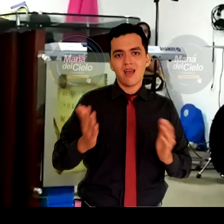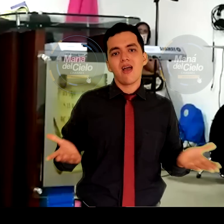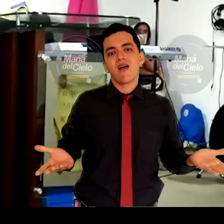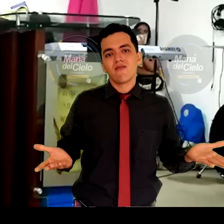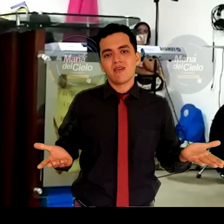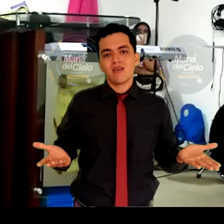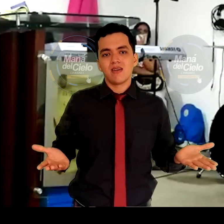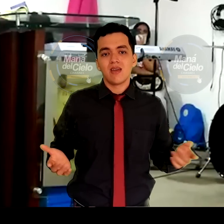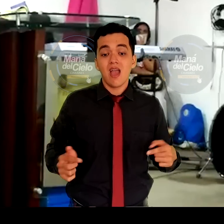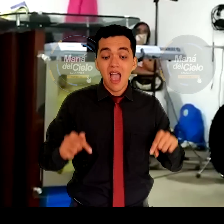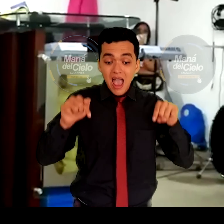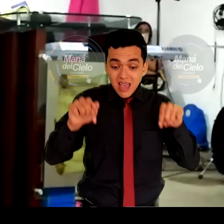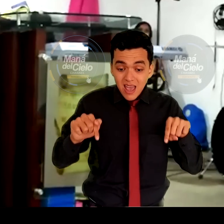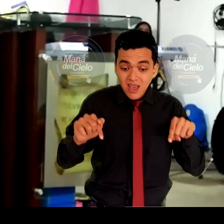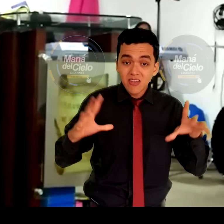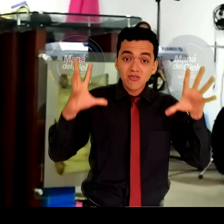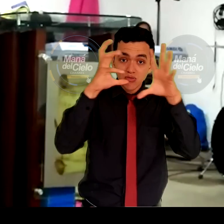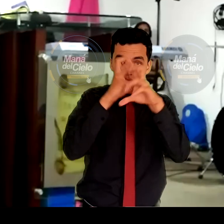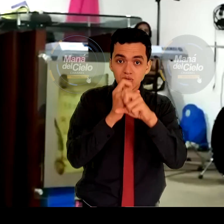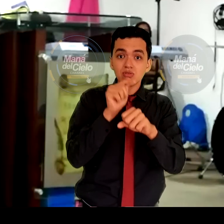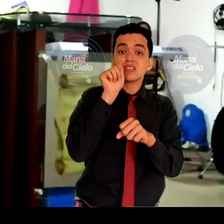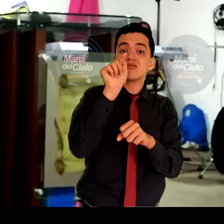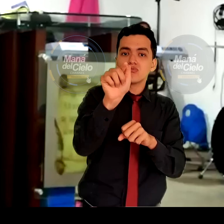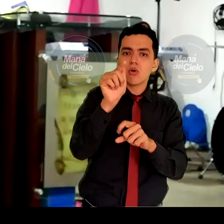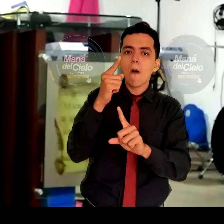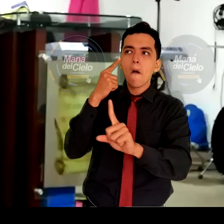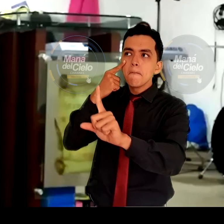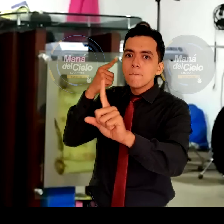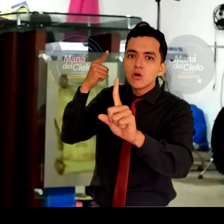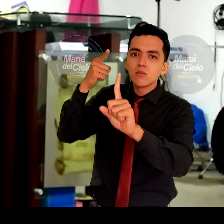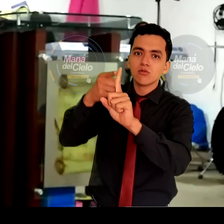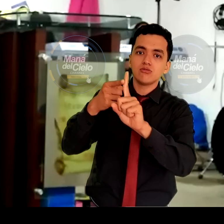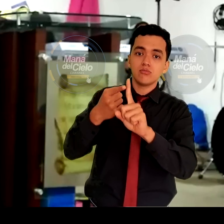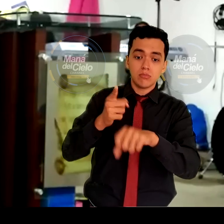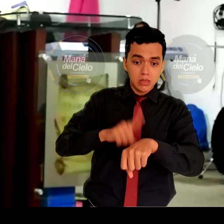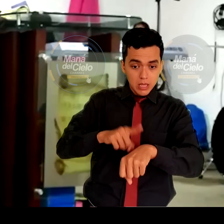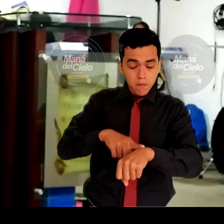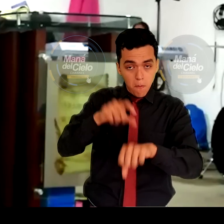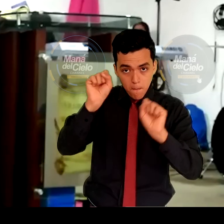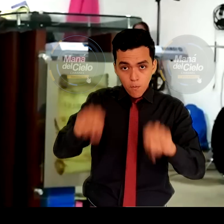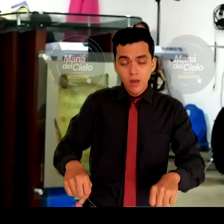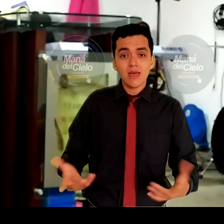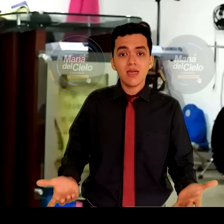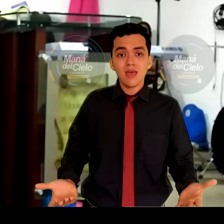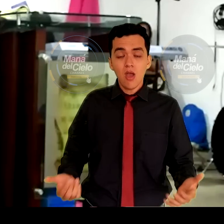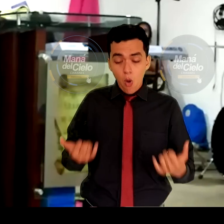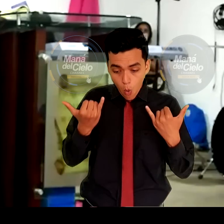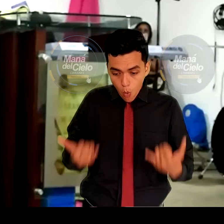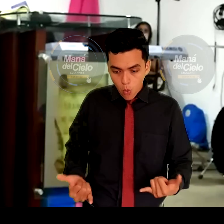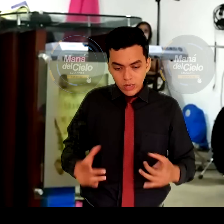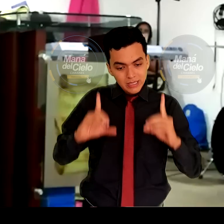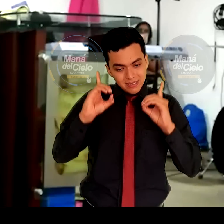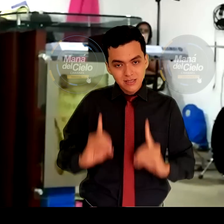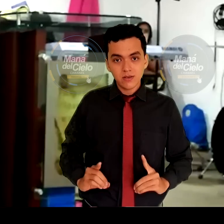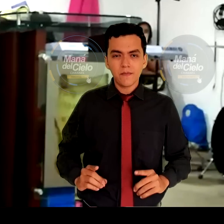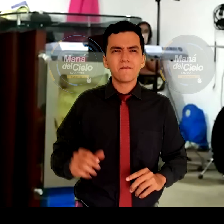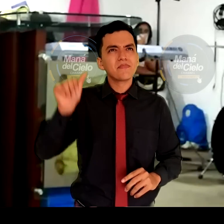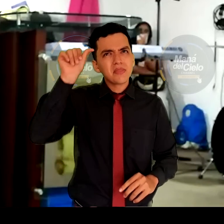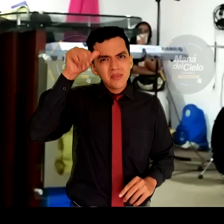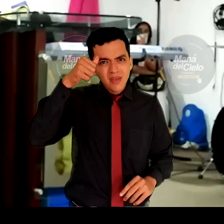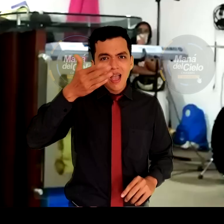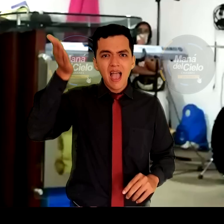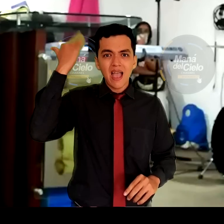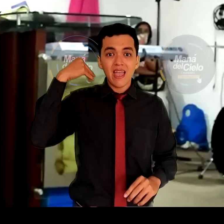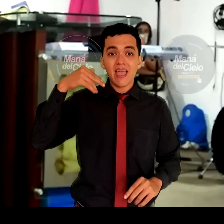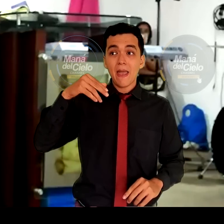¿Por qué no te haces un propósito esta noche? Estás a tiempo. Yo recuerdo que cuando una vez me mandaron una hija